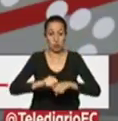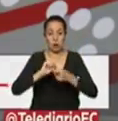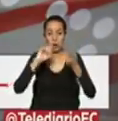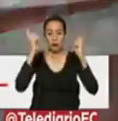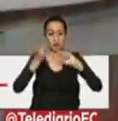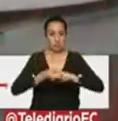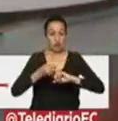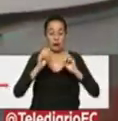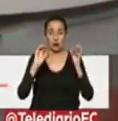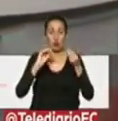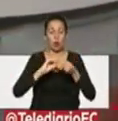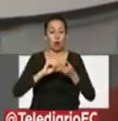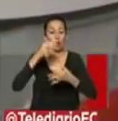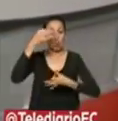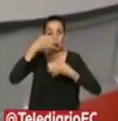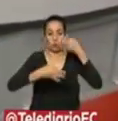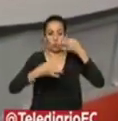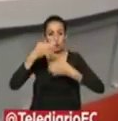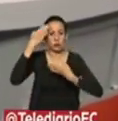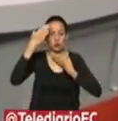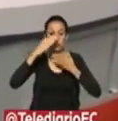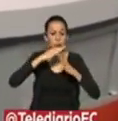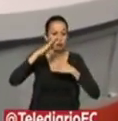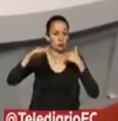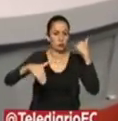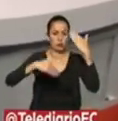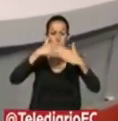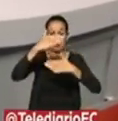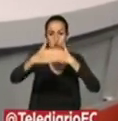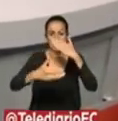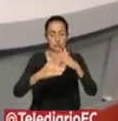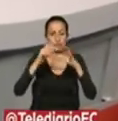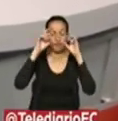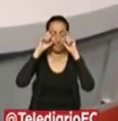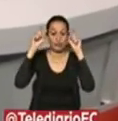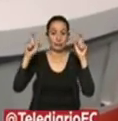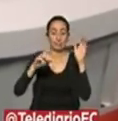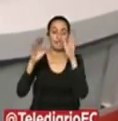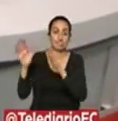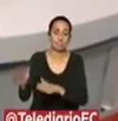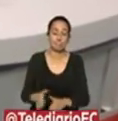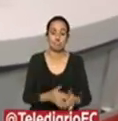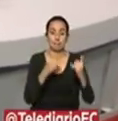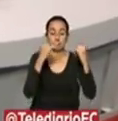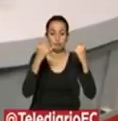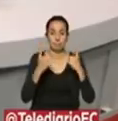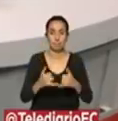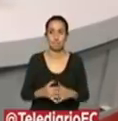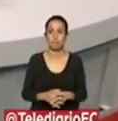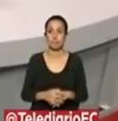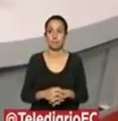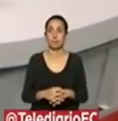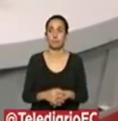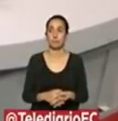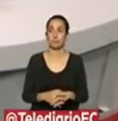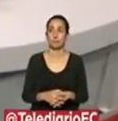necesario ir a juicios políticos, ir a todos los procesos de fiscalización que haya que ir, pues esto es lo que tiene que suceder.